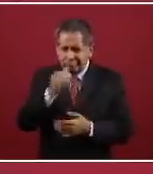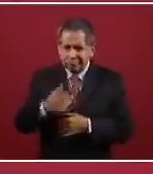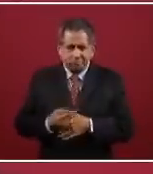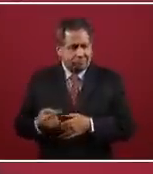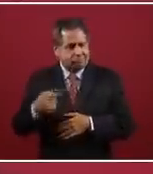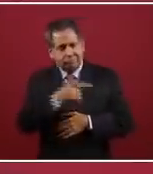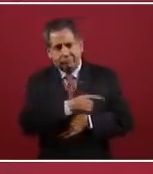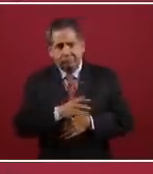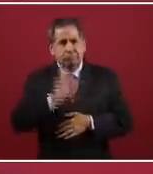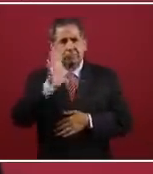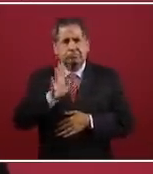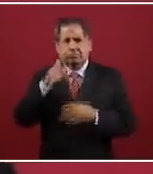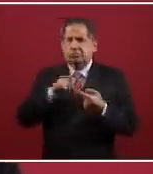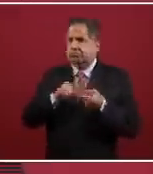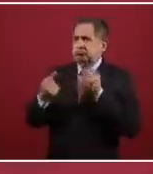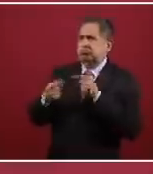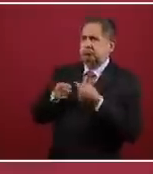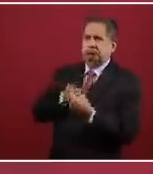Desaparezco opositor.